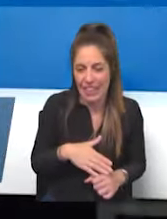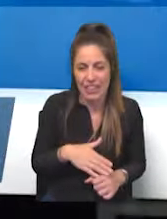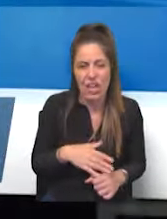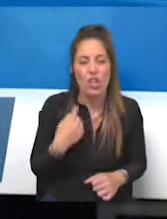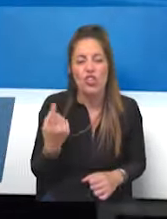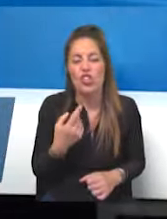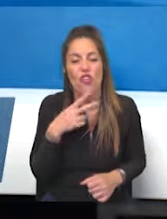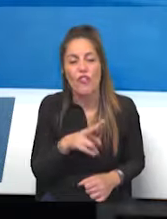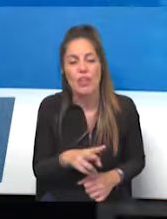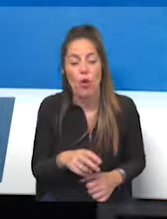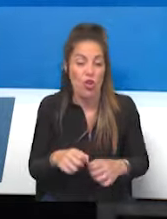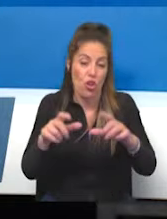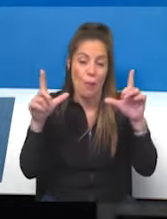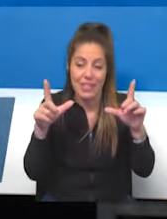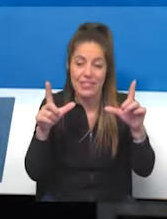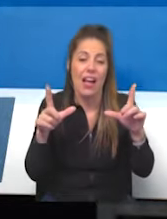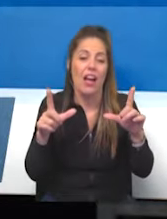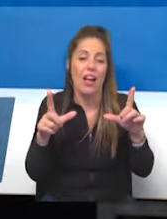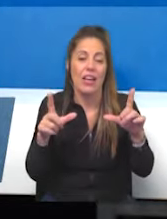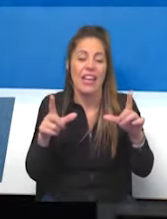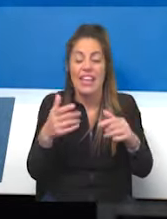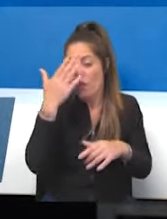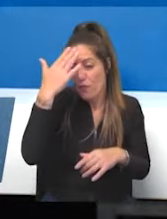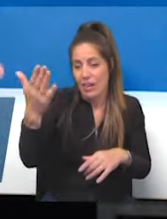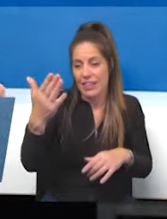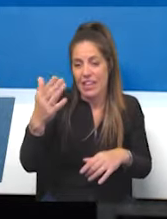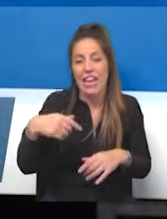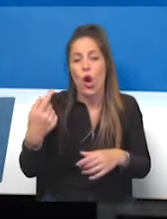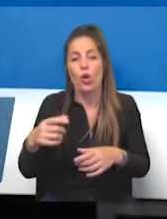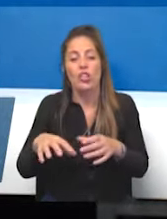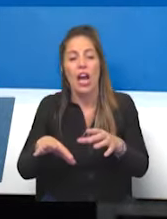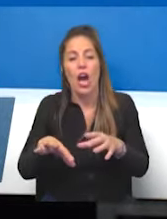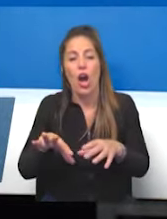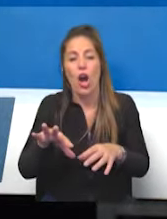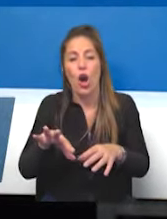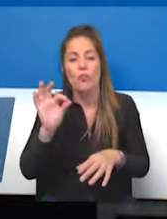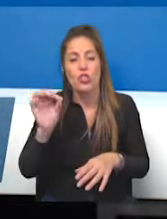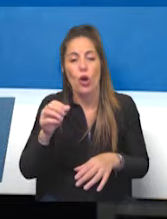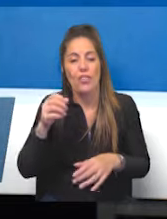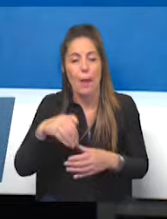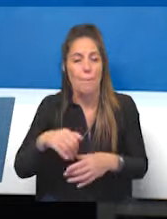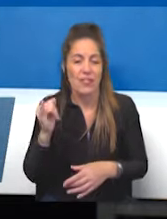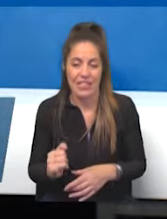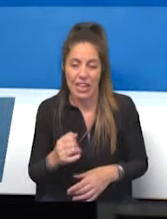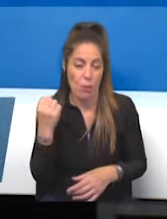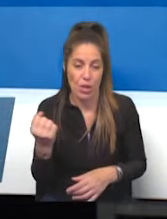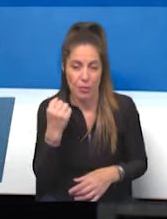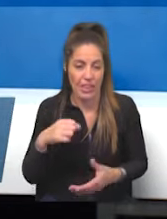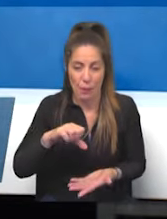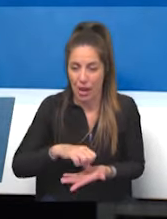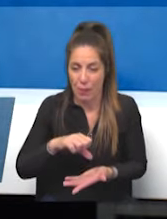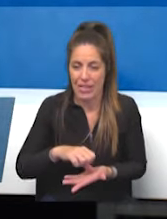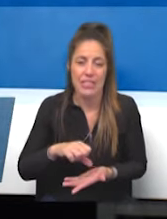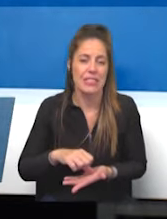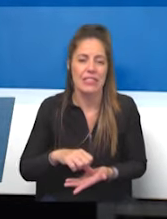nosotros vimos por ejemplo con sorpresa que caso del frente amplio La otra opción plebiscitaria muy importante para el